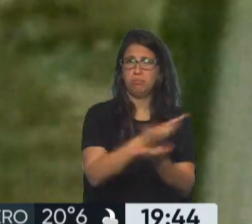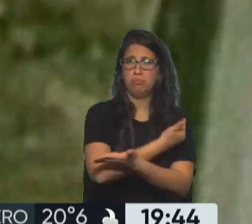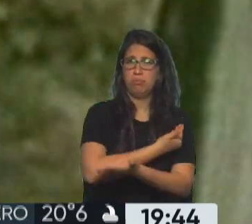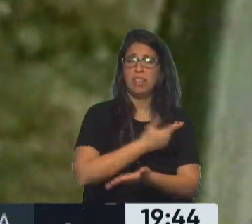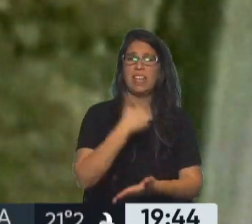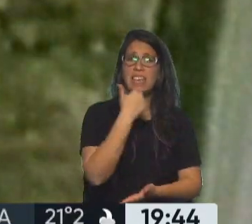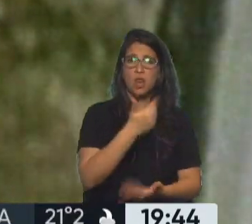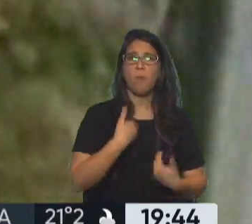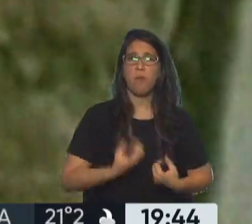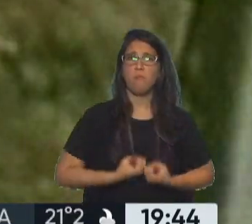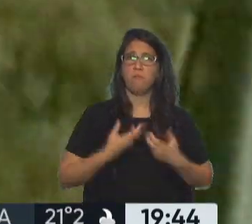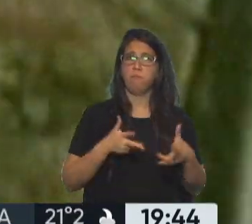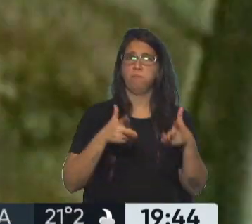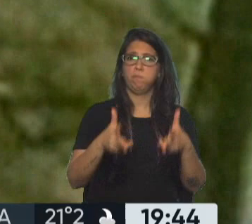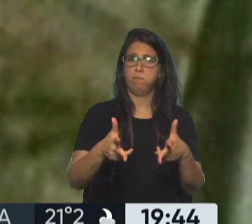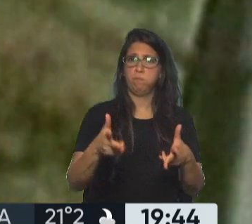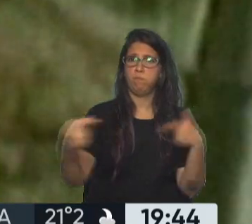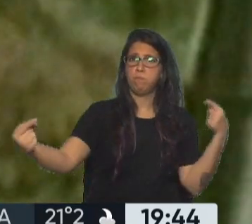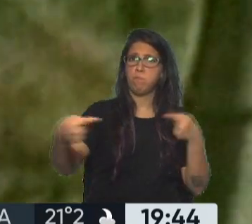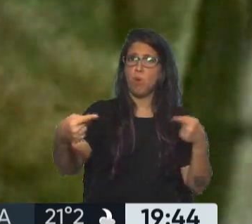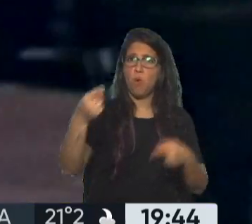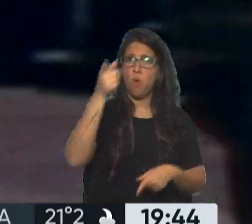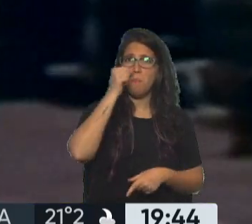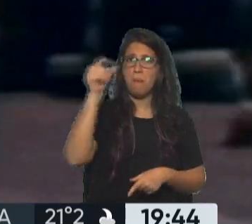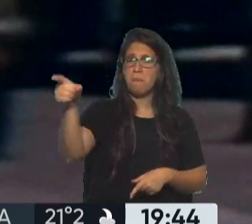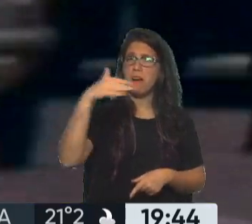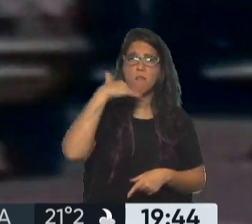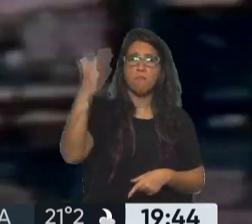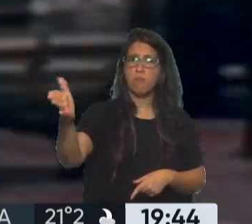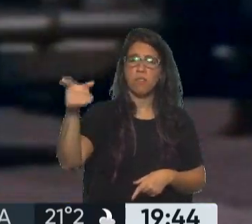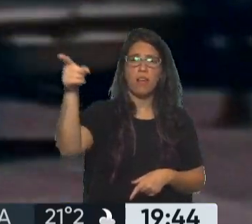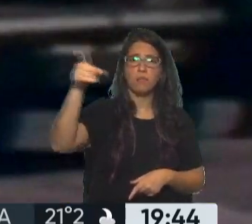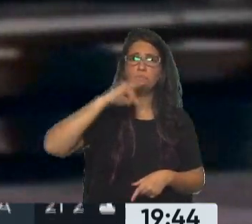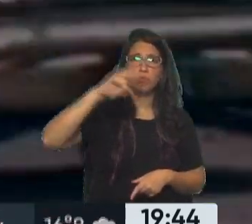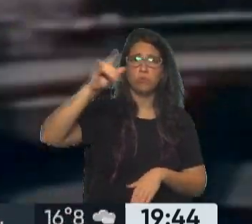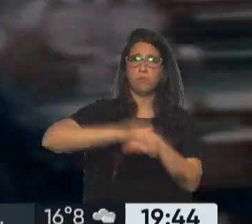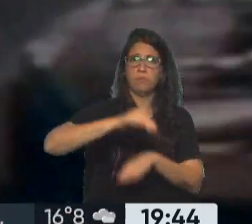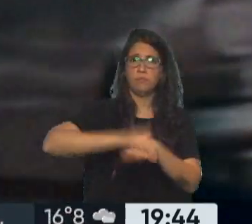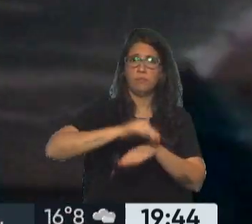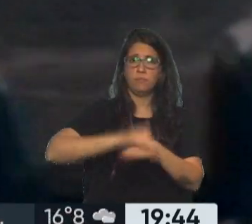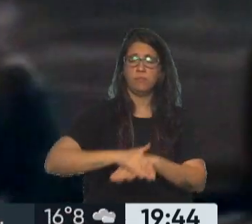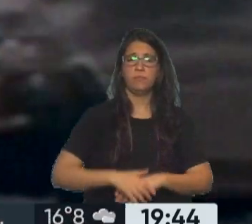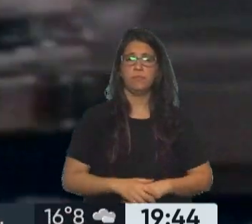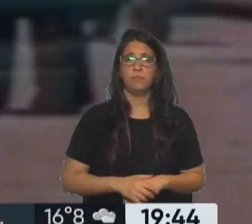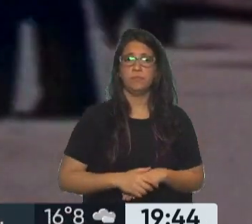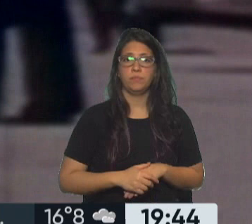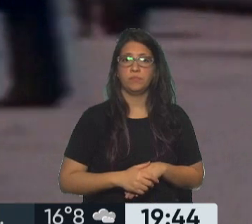hijos sí podemos manifestarnos y sí podemos oponernos a los crímenes de nuestros padres. Es un libro autobiográfico. El primero,